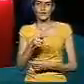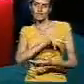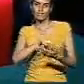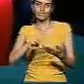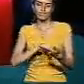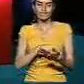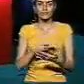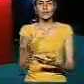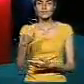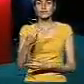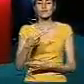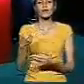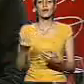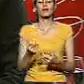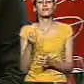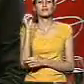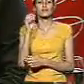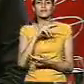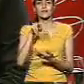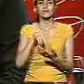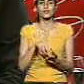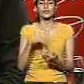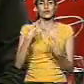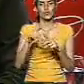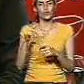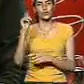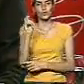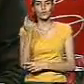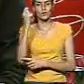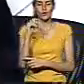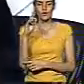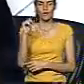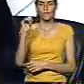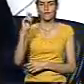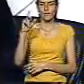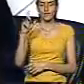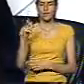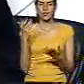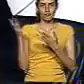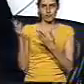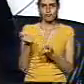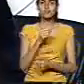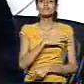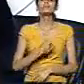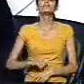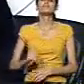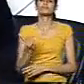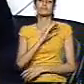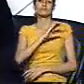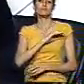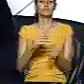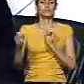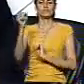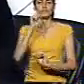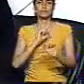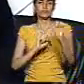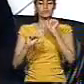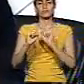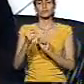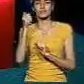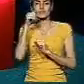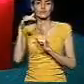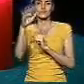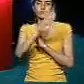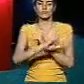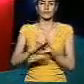Desarme de la Asamblea Nacional, y el diputado Rafael Gil Barrio, presidente de la Comisión de Defensa y